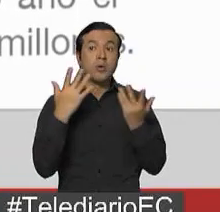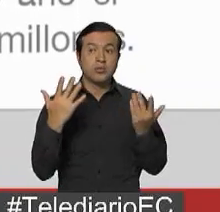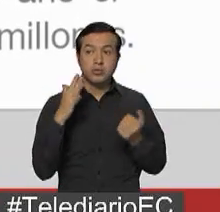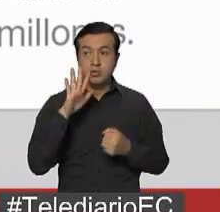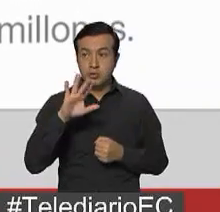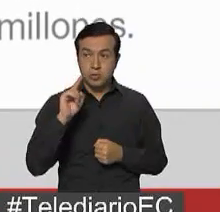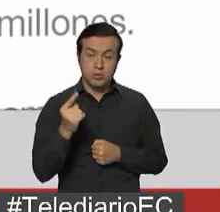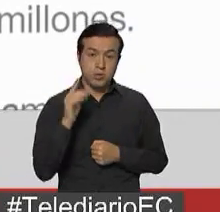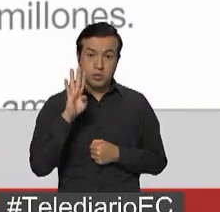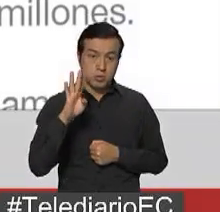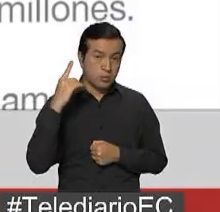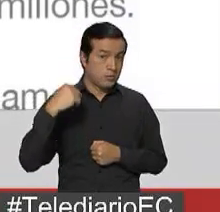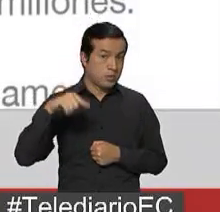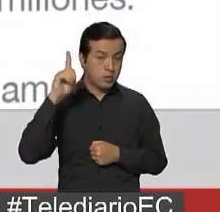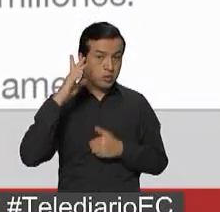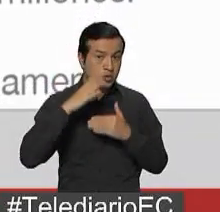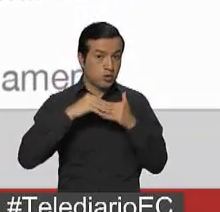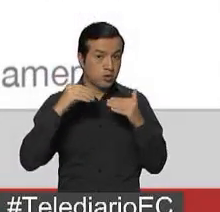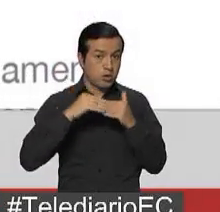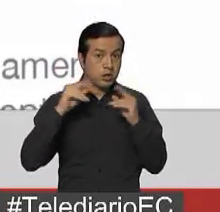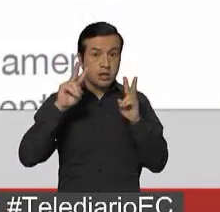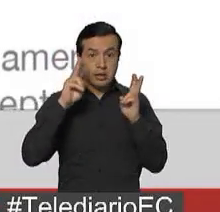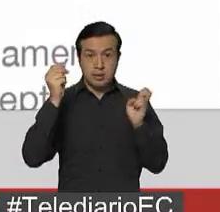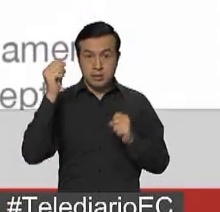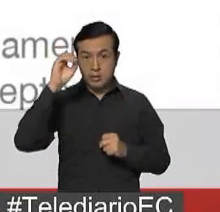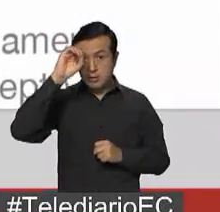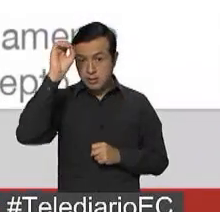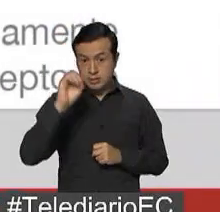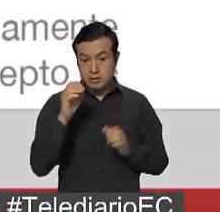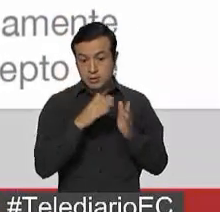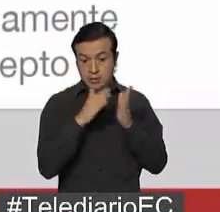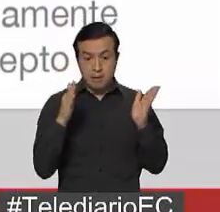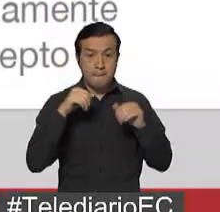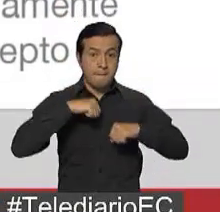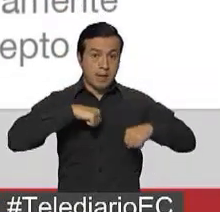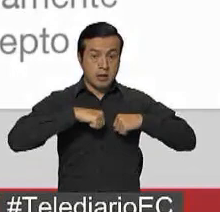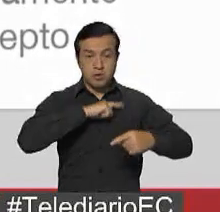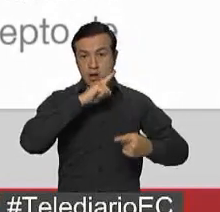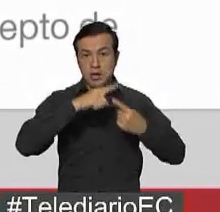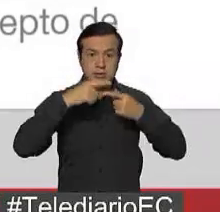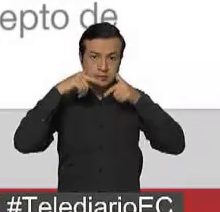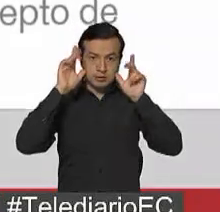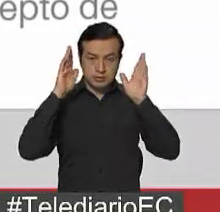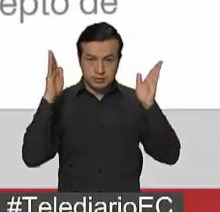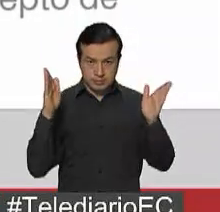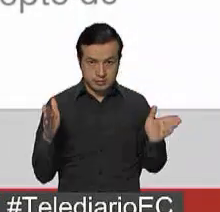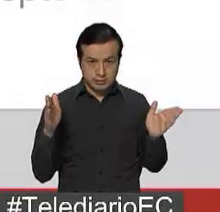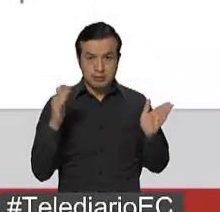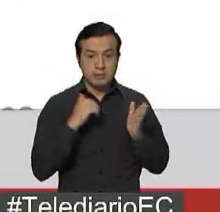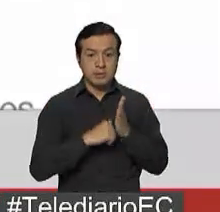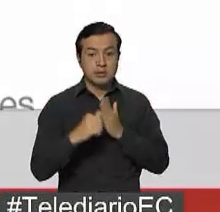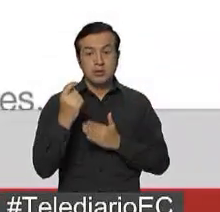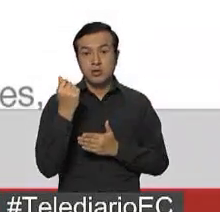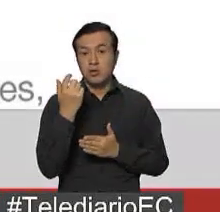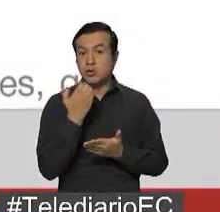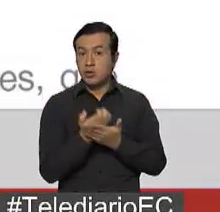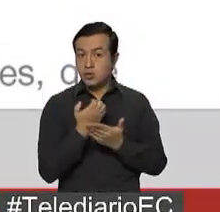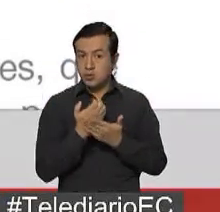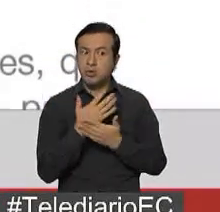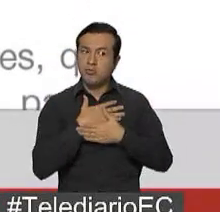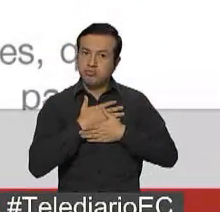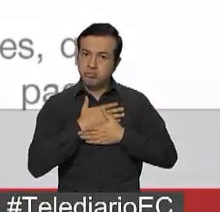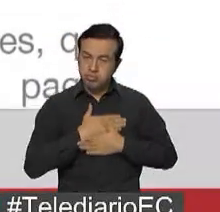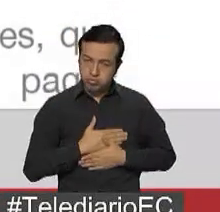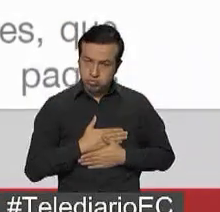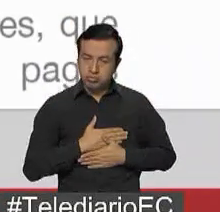5.4 millones de dólares por concepto de intereses entre mayo y diciembre de 2020 esto según el ministerio de finanzas alivia la presión